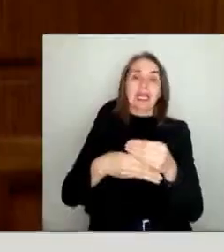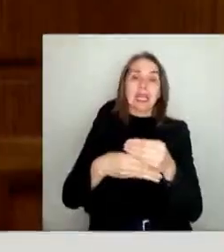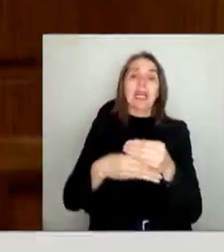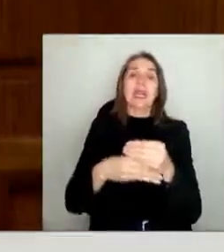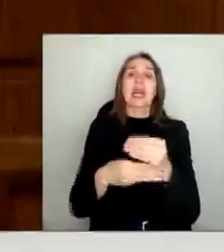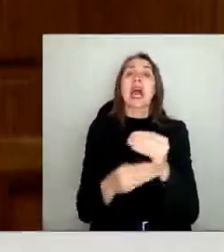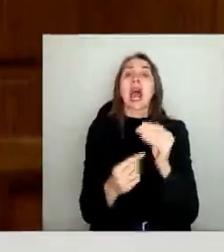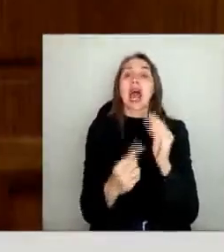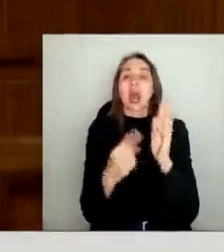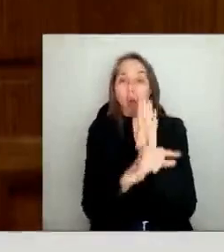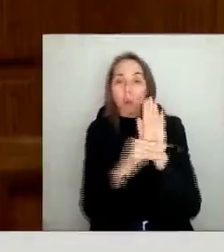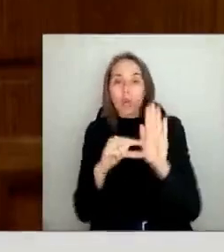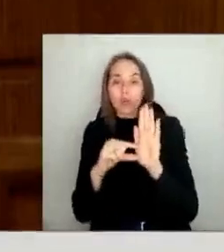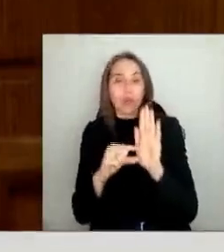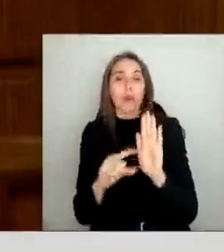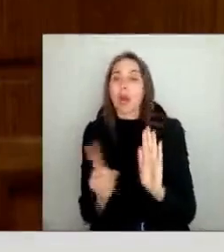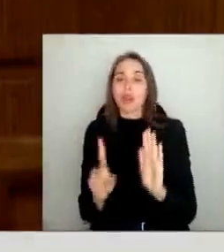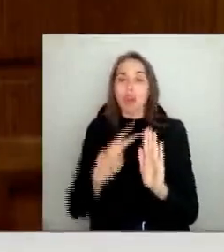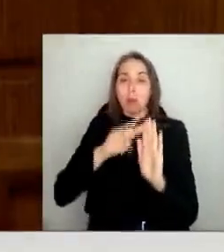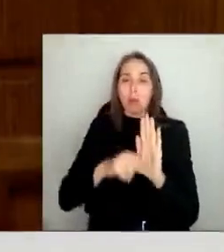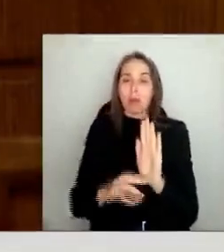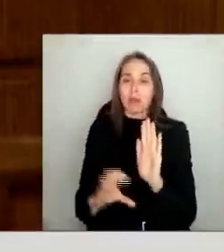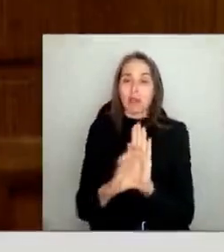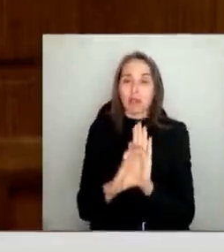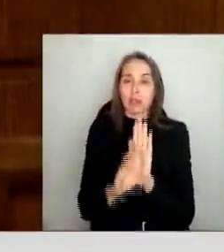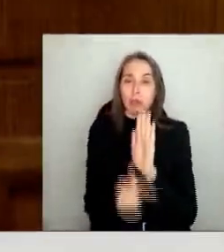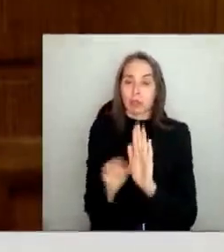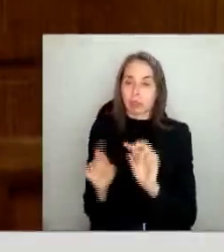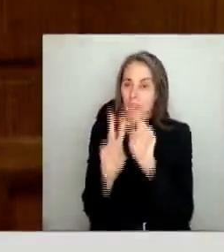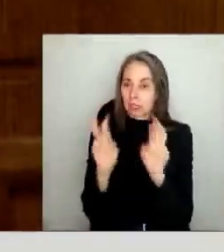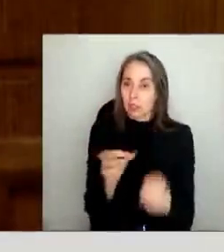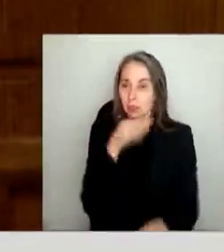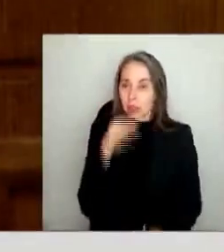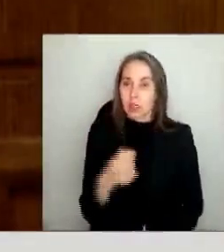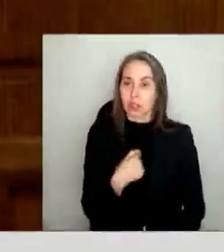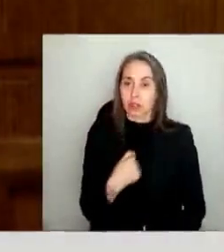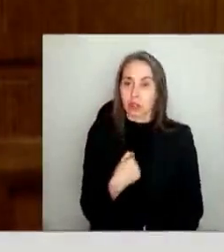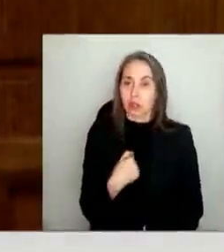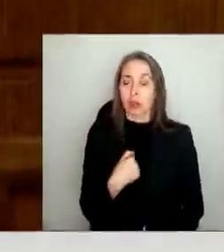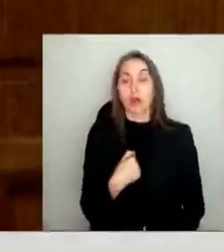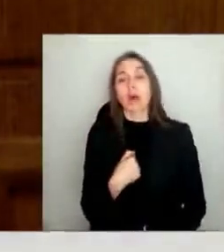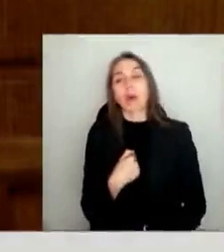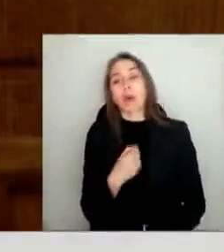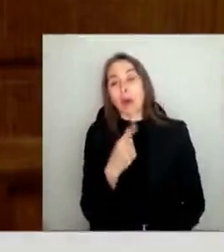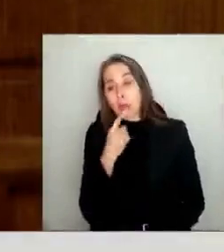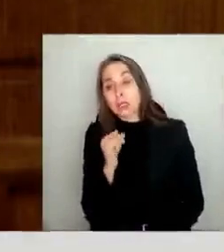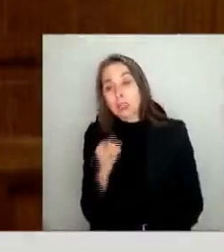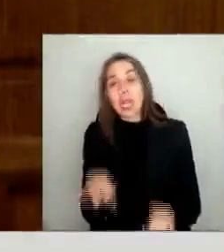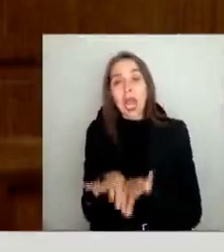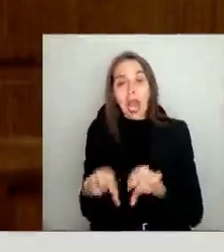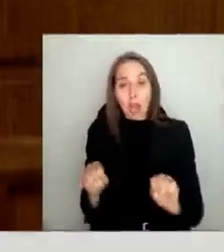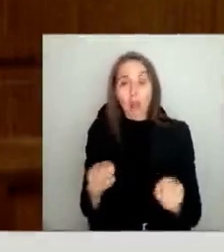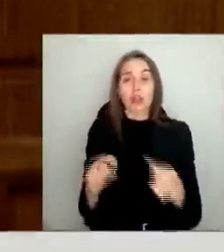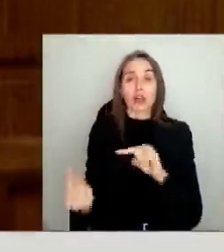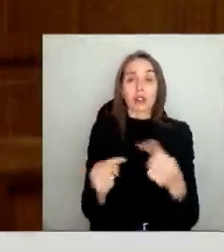modificando la constitución en ese punto Yo podría estar de acuerdo que es necesario discutir el tema y hago un